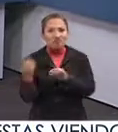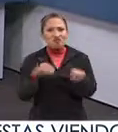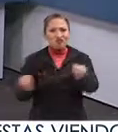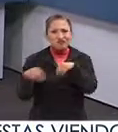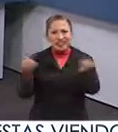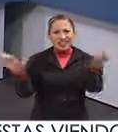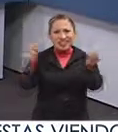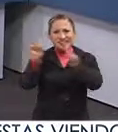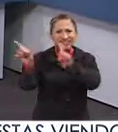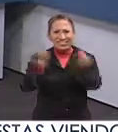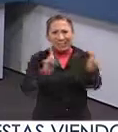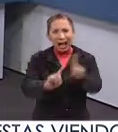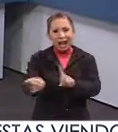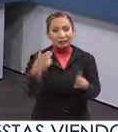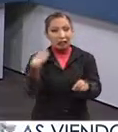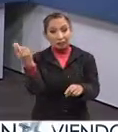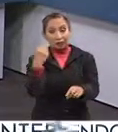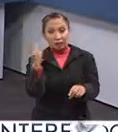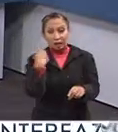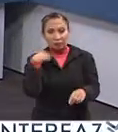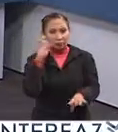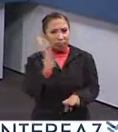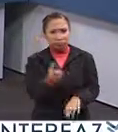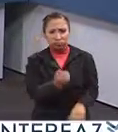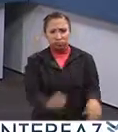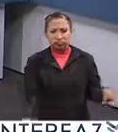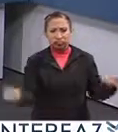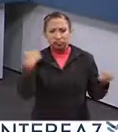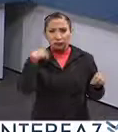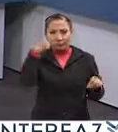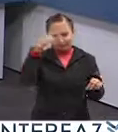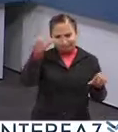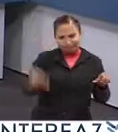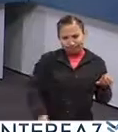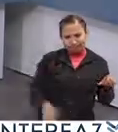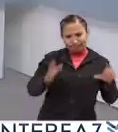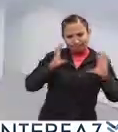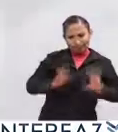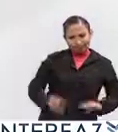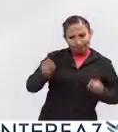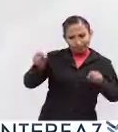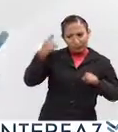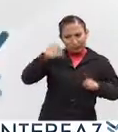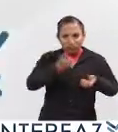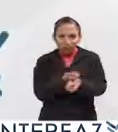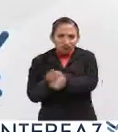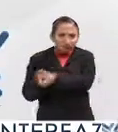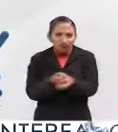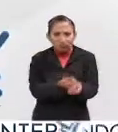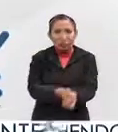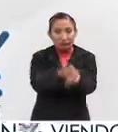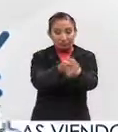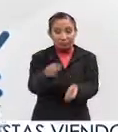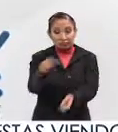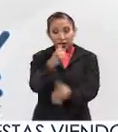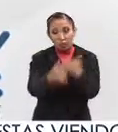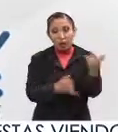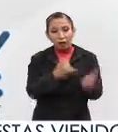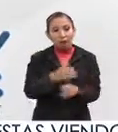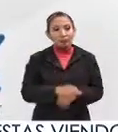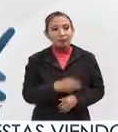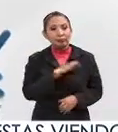dinámico. Se requiere un gran perfil atlético para poder dominar este evento. Que puede